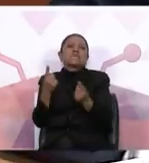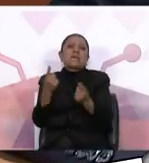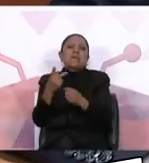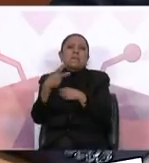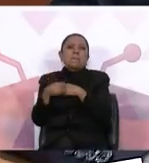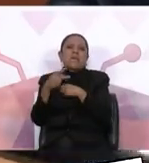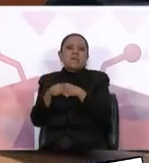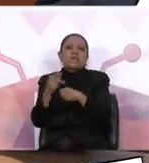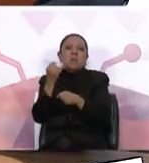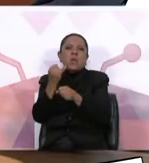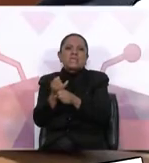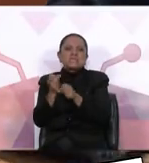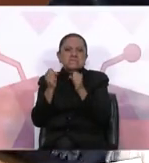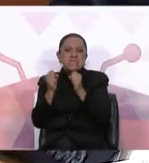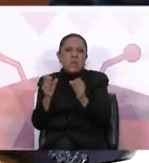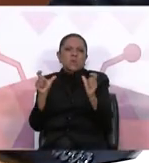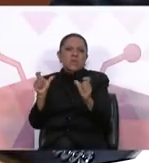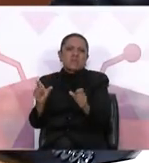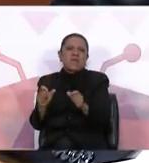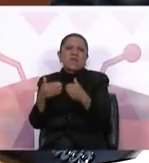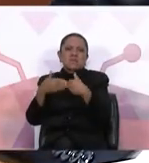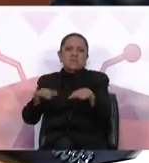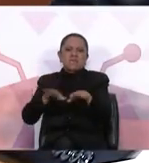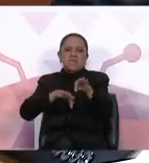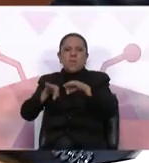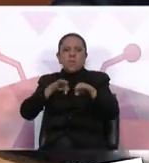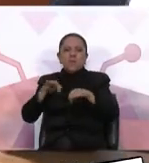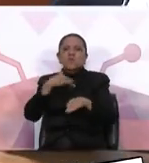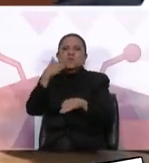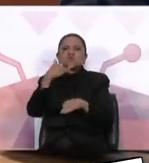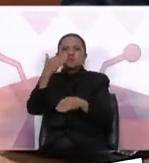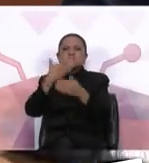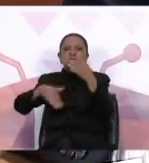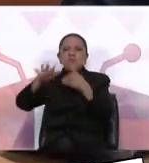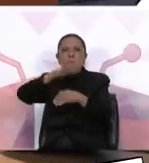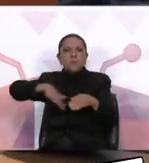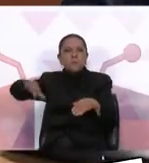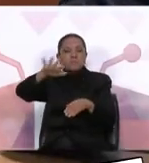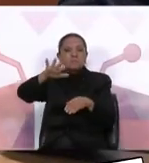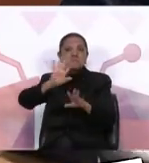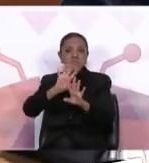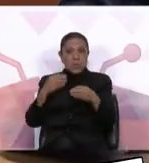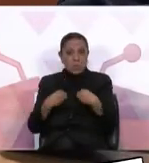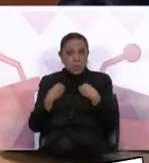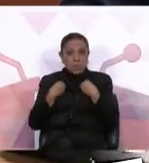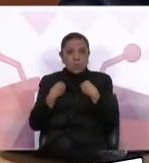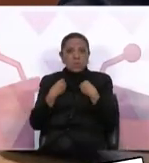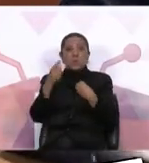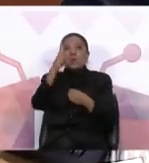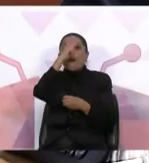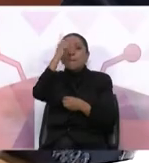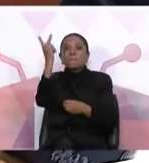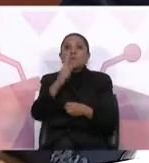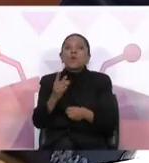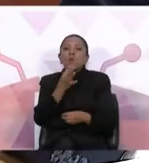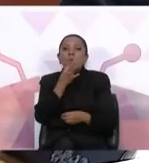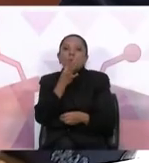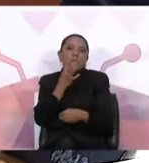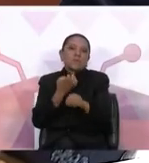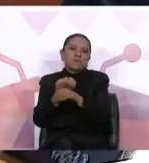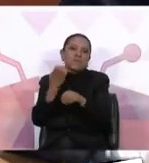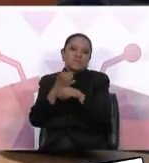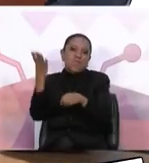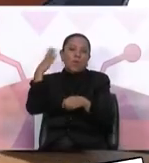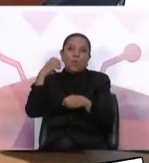desempleo de contaminación ambiental estamos viviendo uno de los peores momentos del estado de morelos